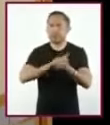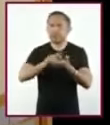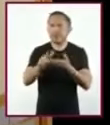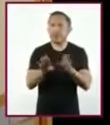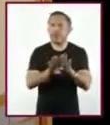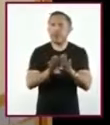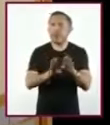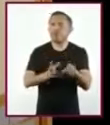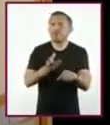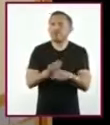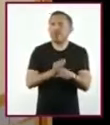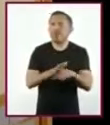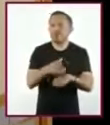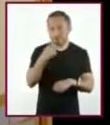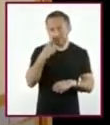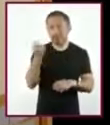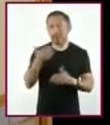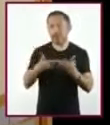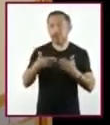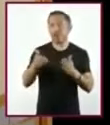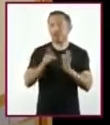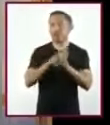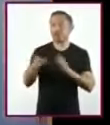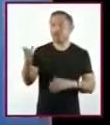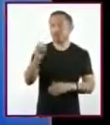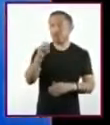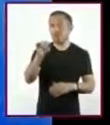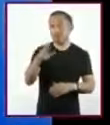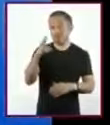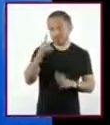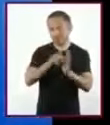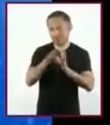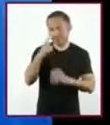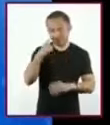ha preparado Omar. Adelante, Omar.